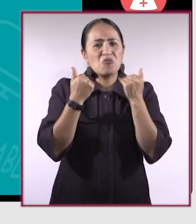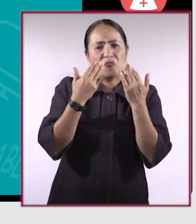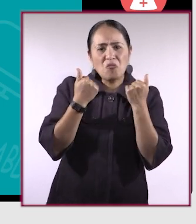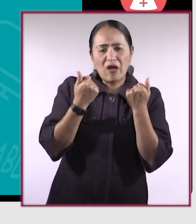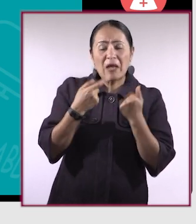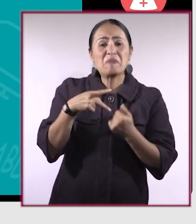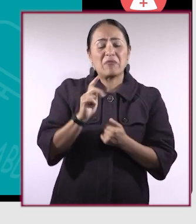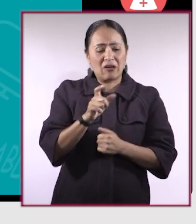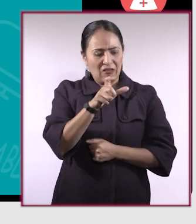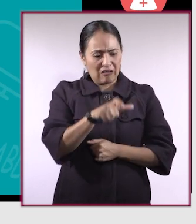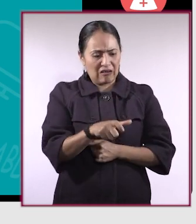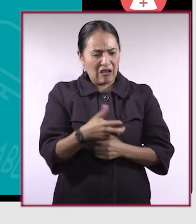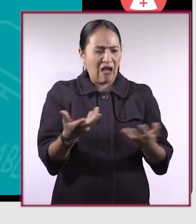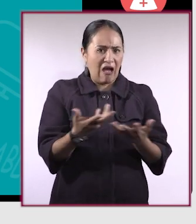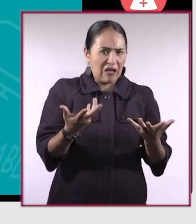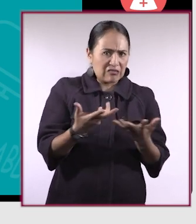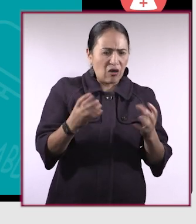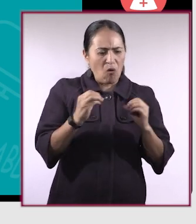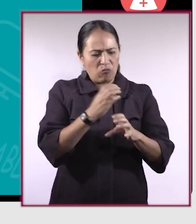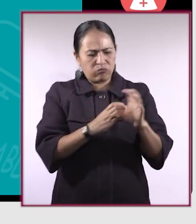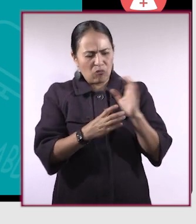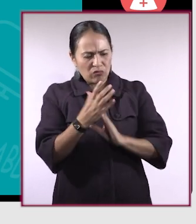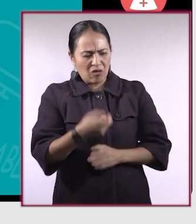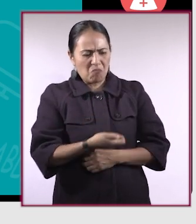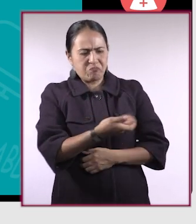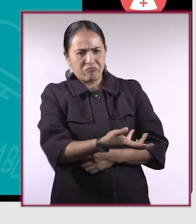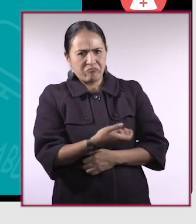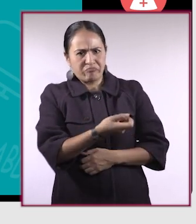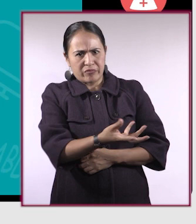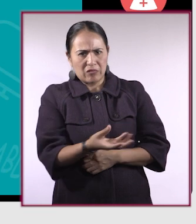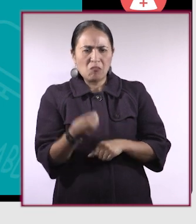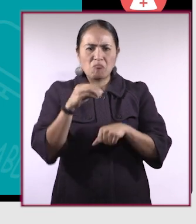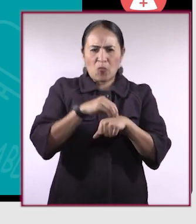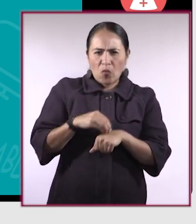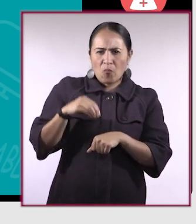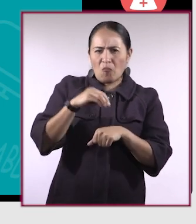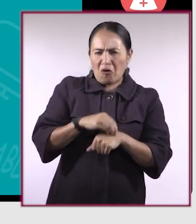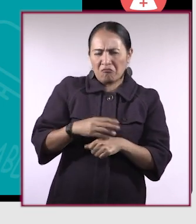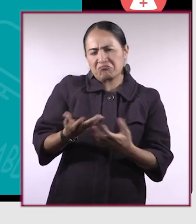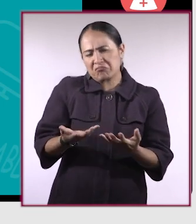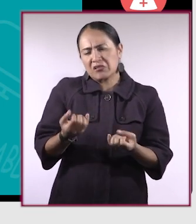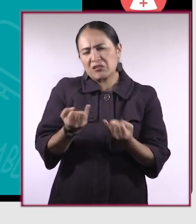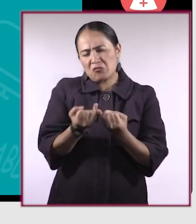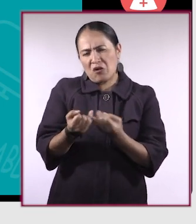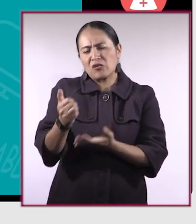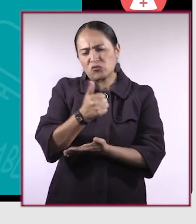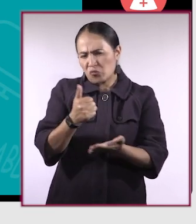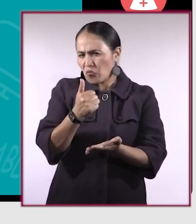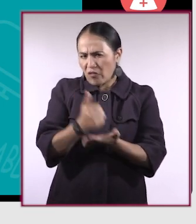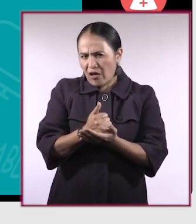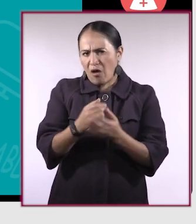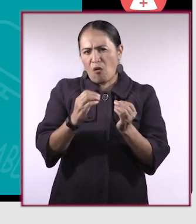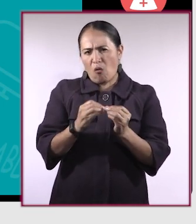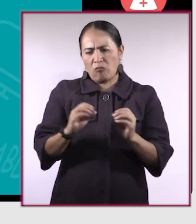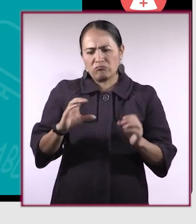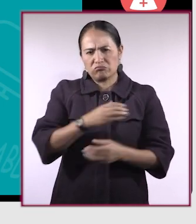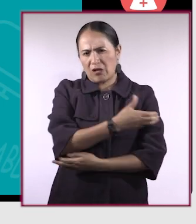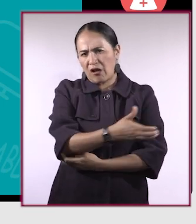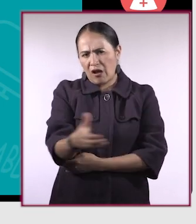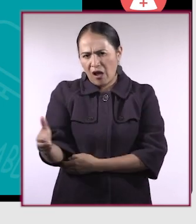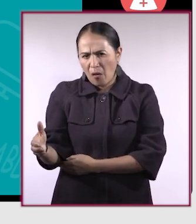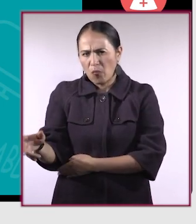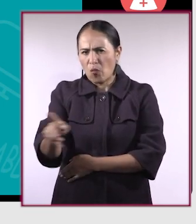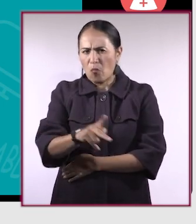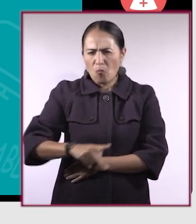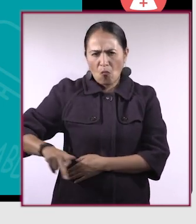eso, ¿no? Hoy como hay la necesidad de nombrarlo, pues se van haciendo. Aquí en los lugares urbanos, ¿no? También se da. ¿Sí? Cuando